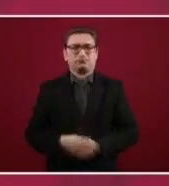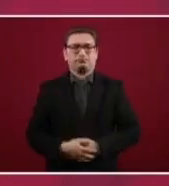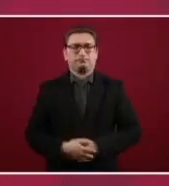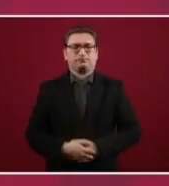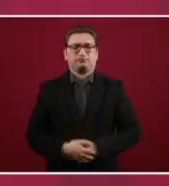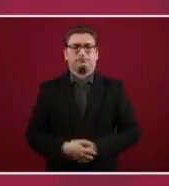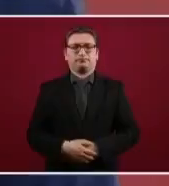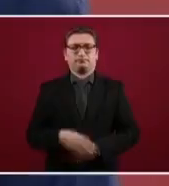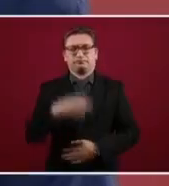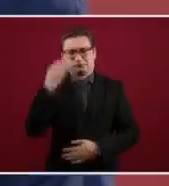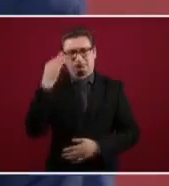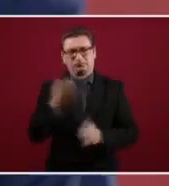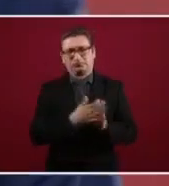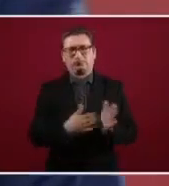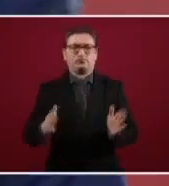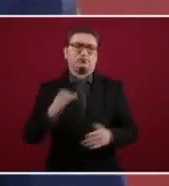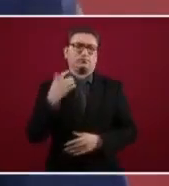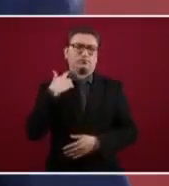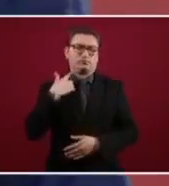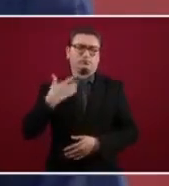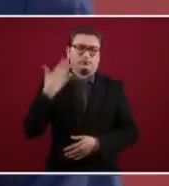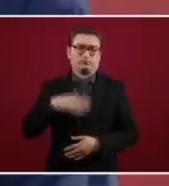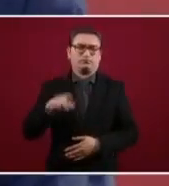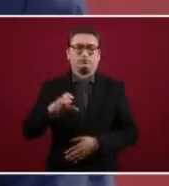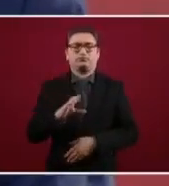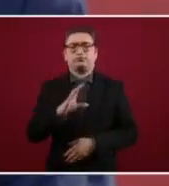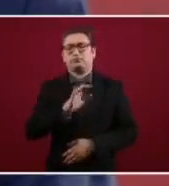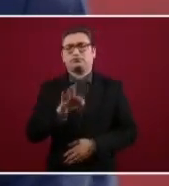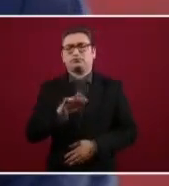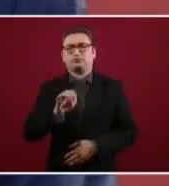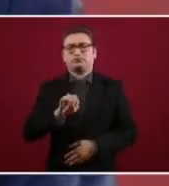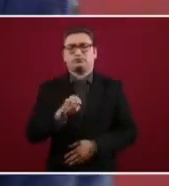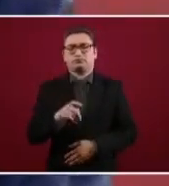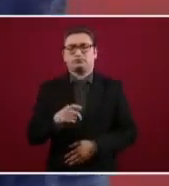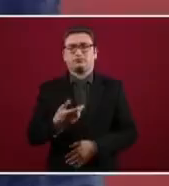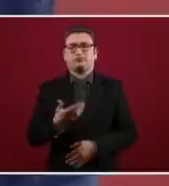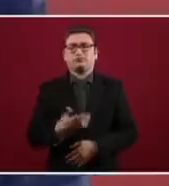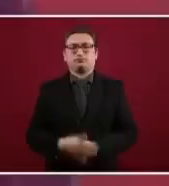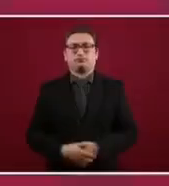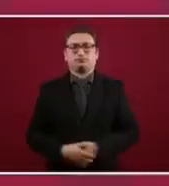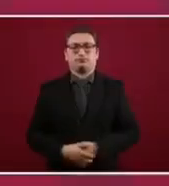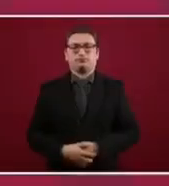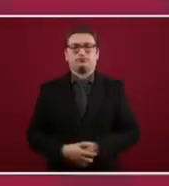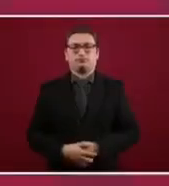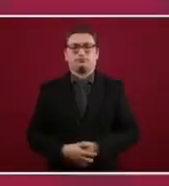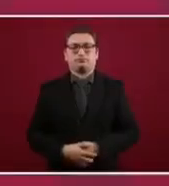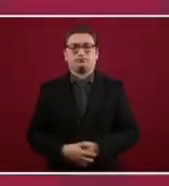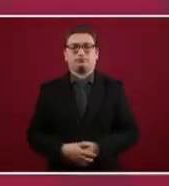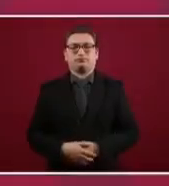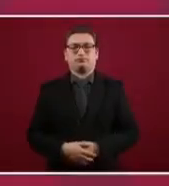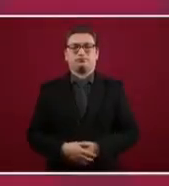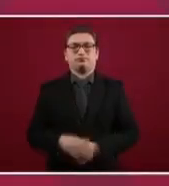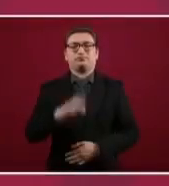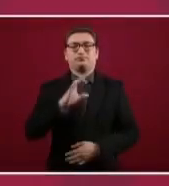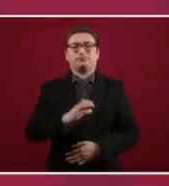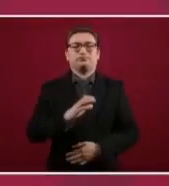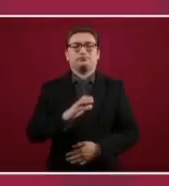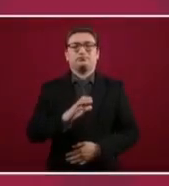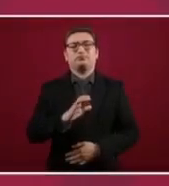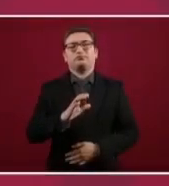en el periodo anterior de la comisión federal de electricidad de éste comisión de derechos